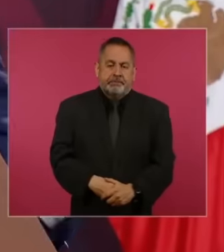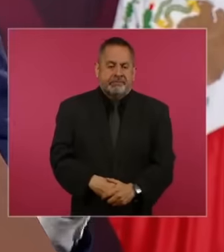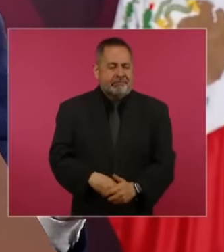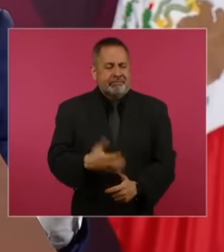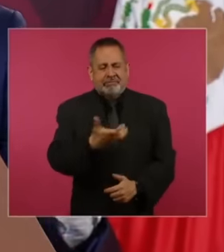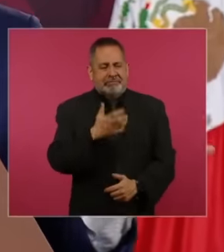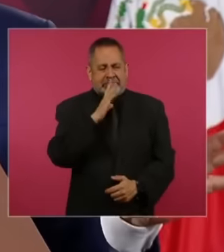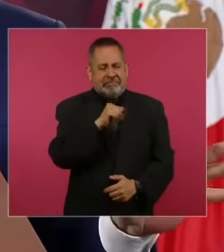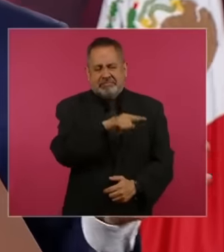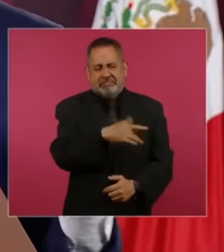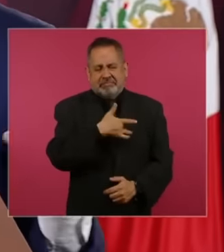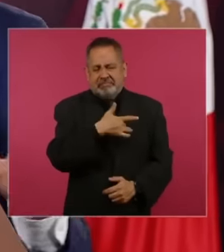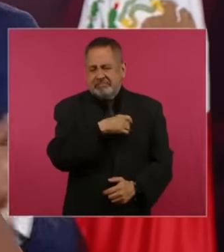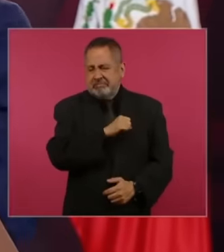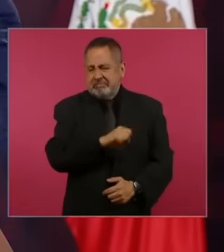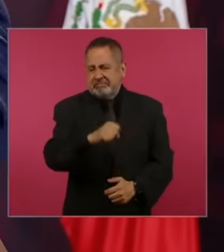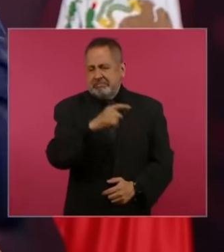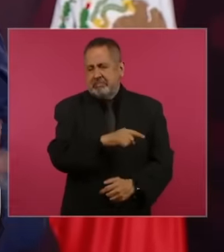Maquillados,